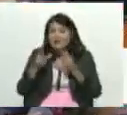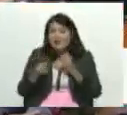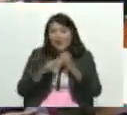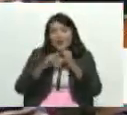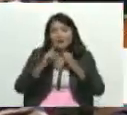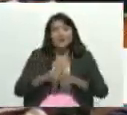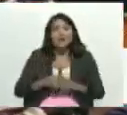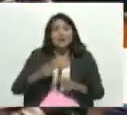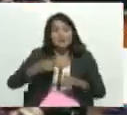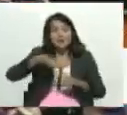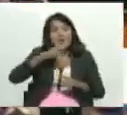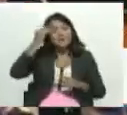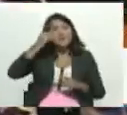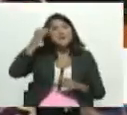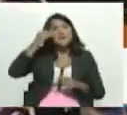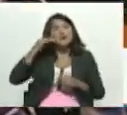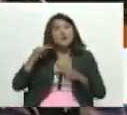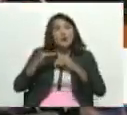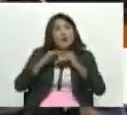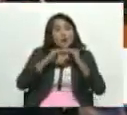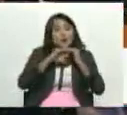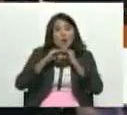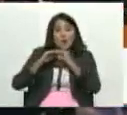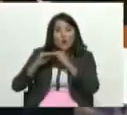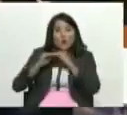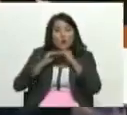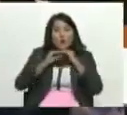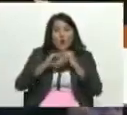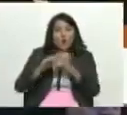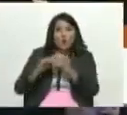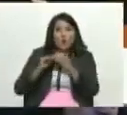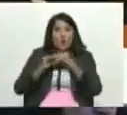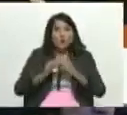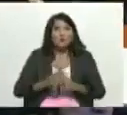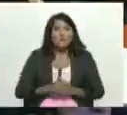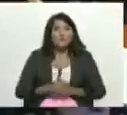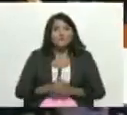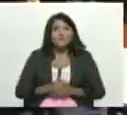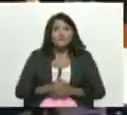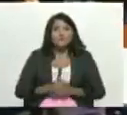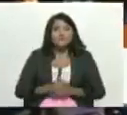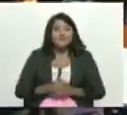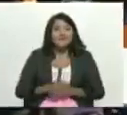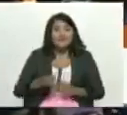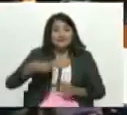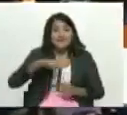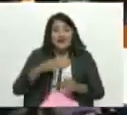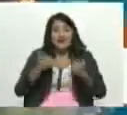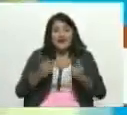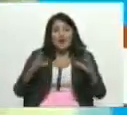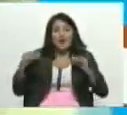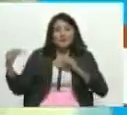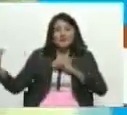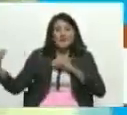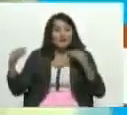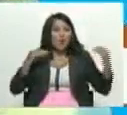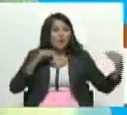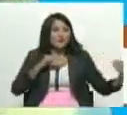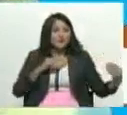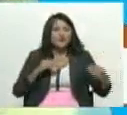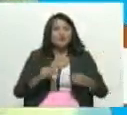certezas creencias que como ha salido en la conversación de de todo este esta primera parte